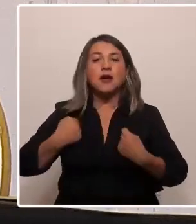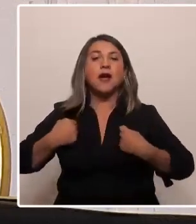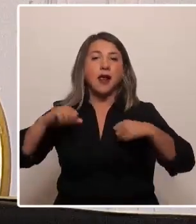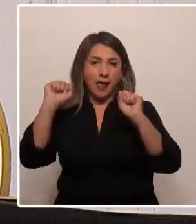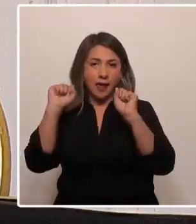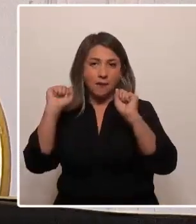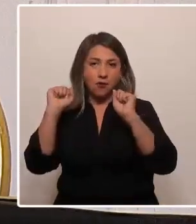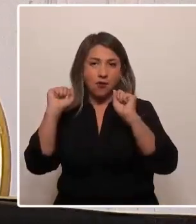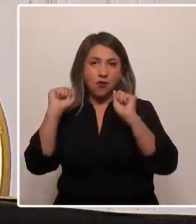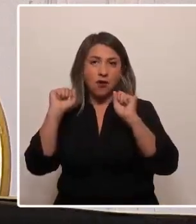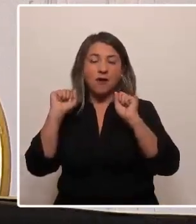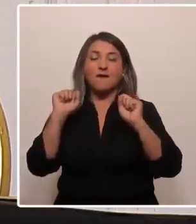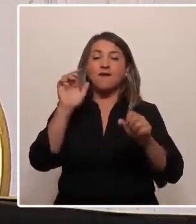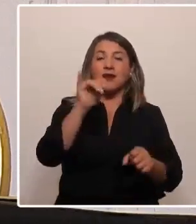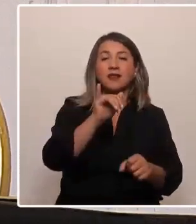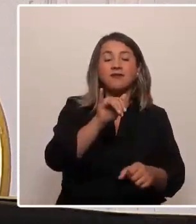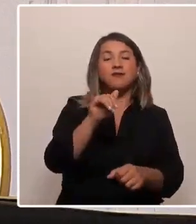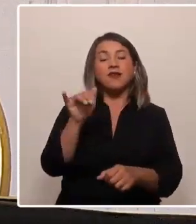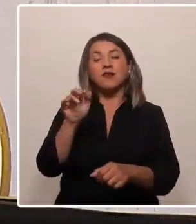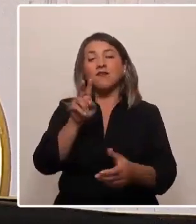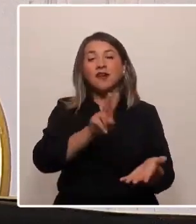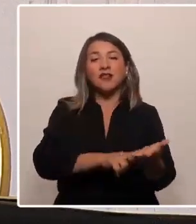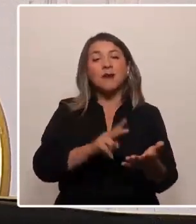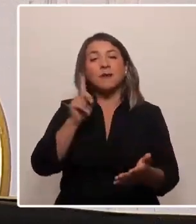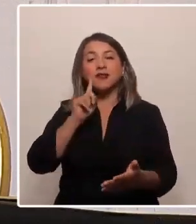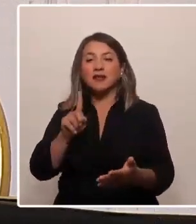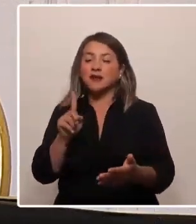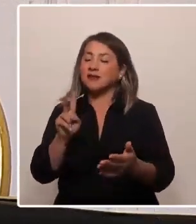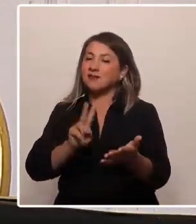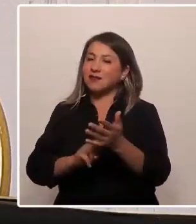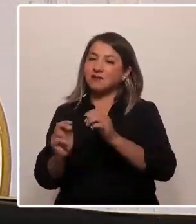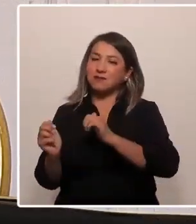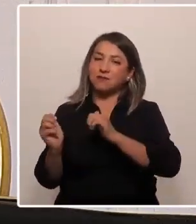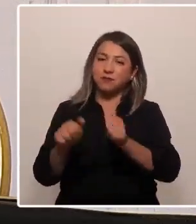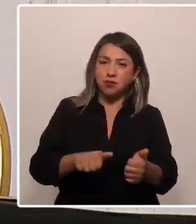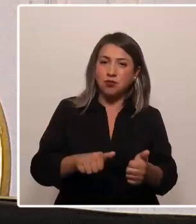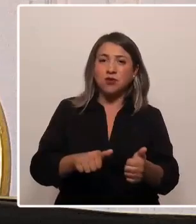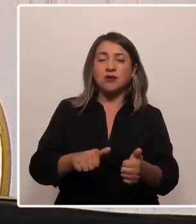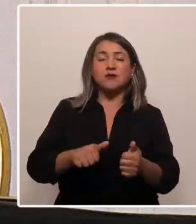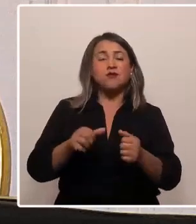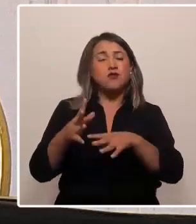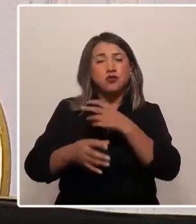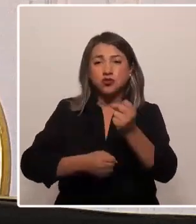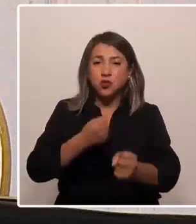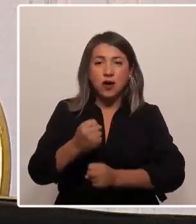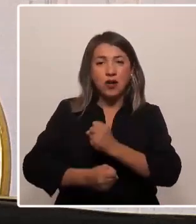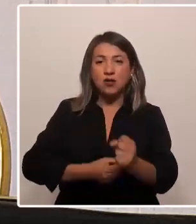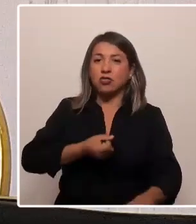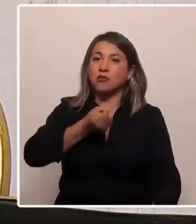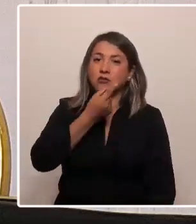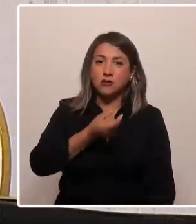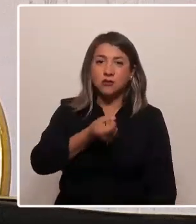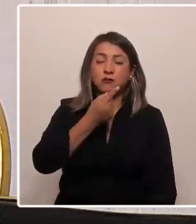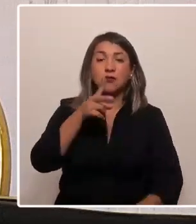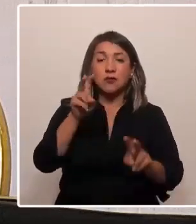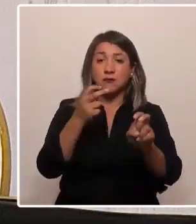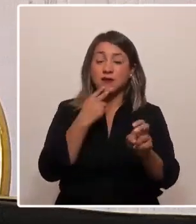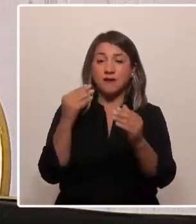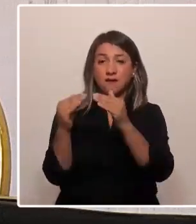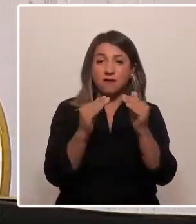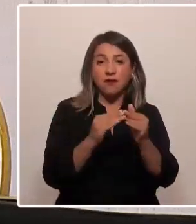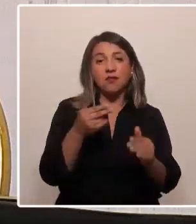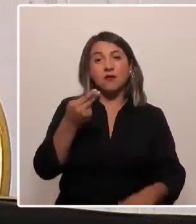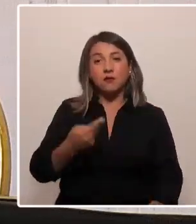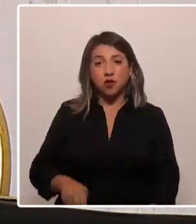ganó la mentira a la verdad, que el gobierno tuvo que rendirse a la verdad que venimos denunciando hace años. En materia de vivienda queremos vivienda propia, no